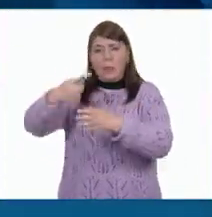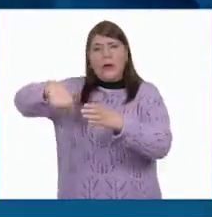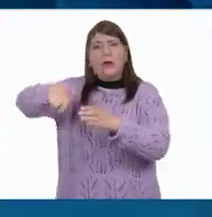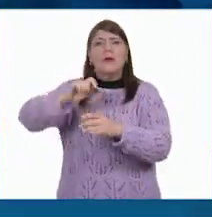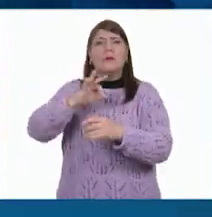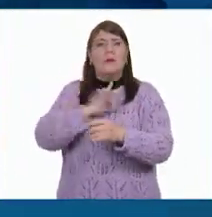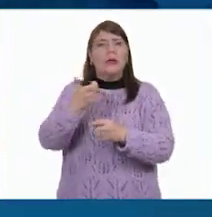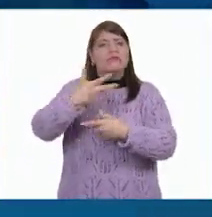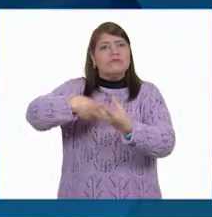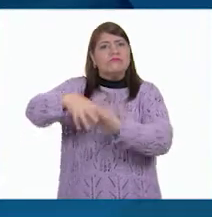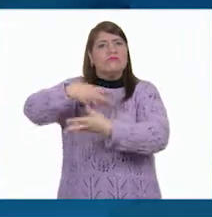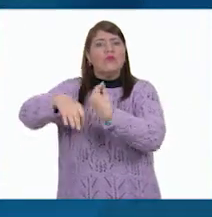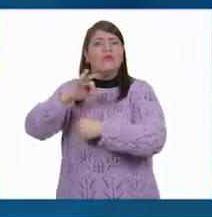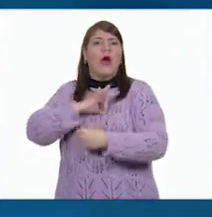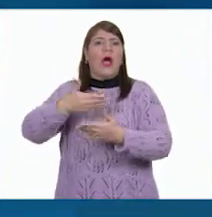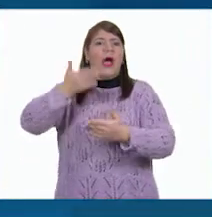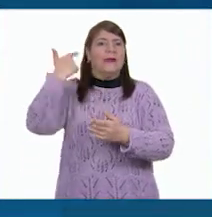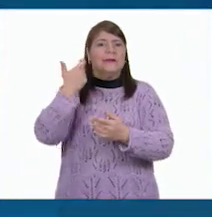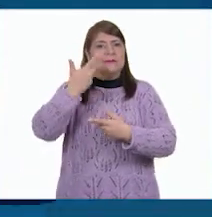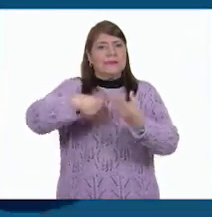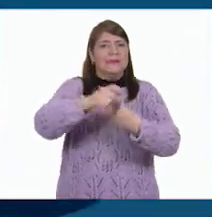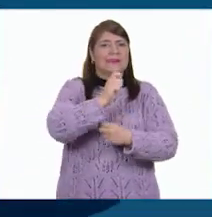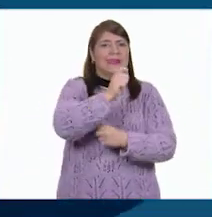de la economía porfiriana.